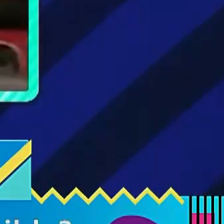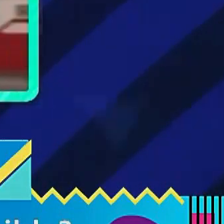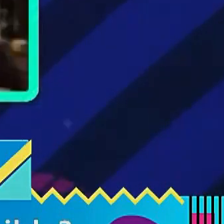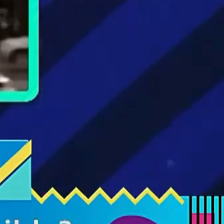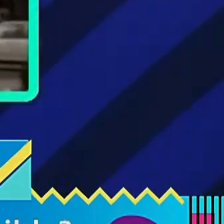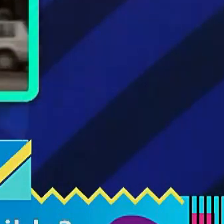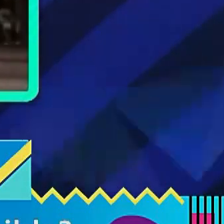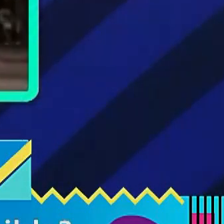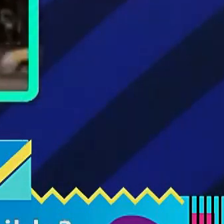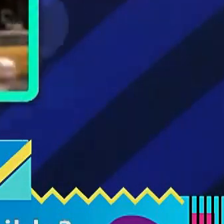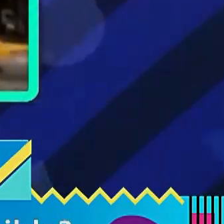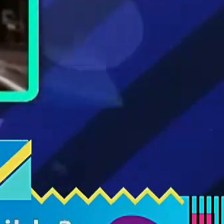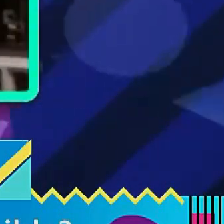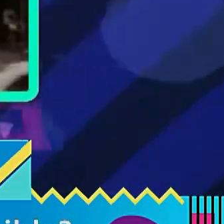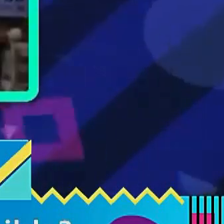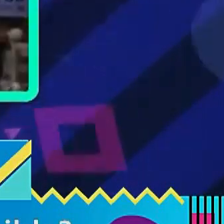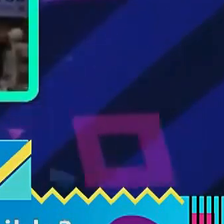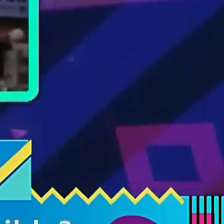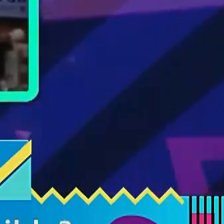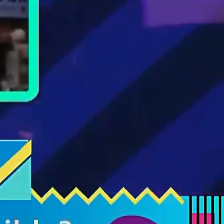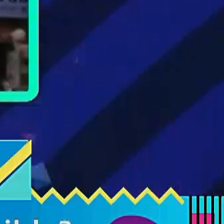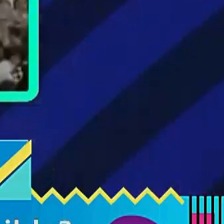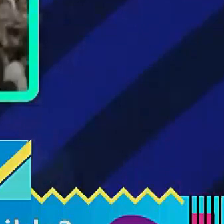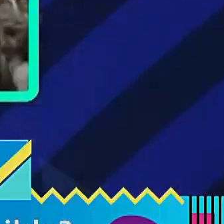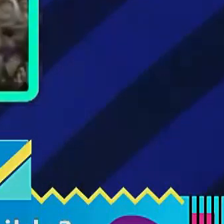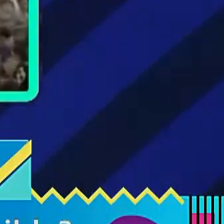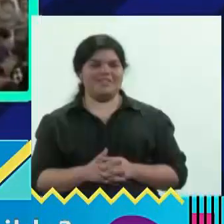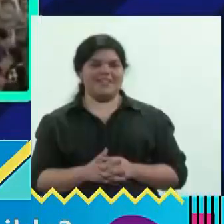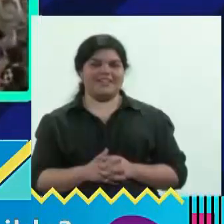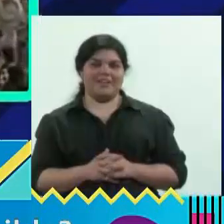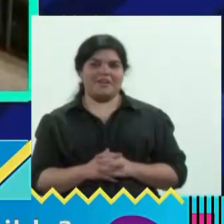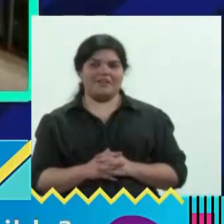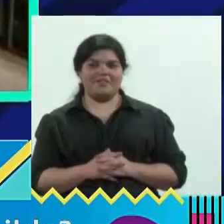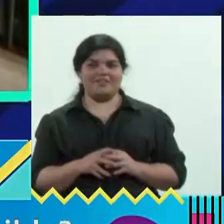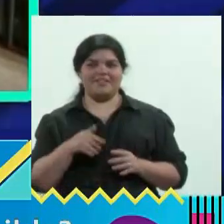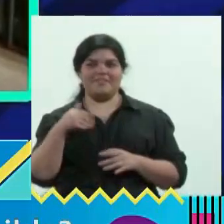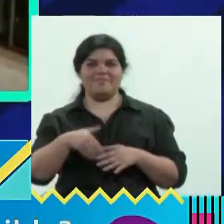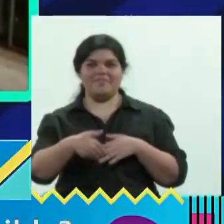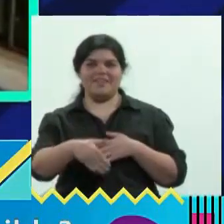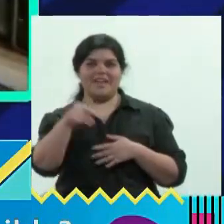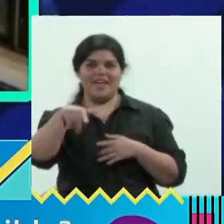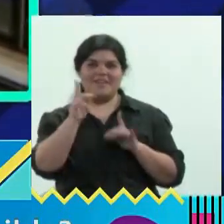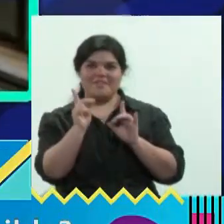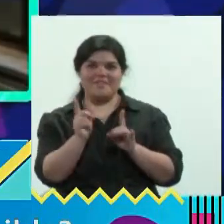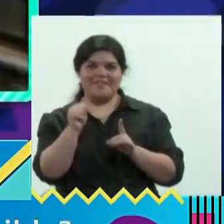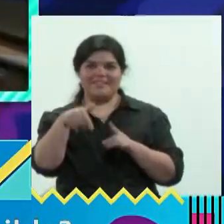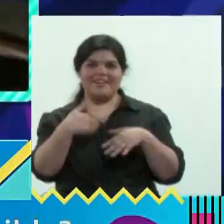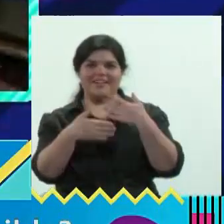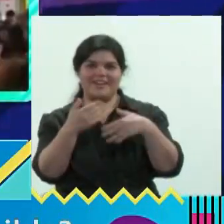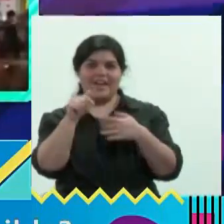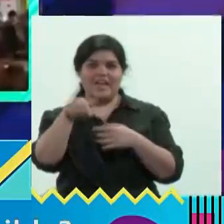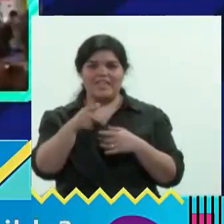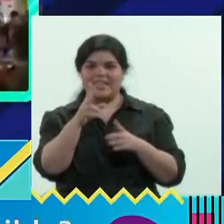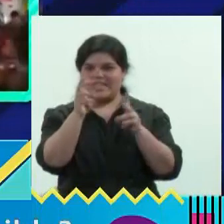puede pensar de que vamos a una catástrofe y todo esto, ¿no? Y hay una visión pesimista, que por ahí a veces es necesario plantearla en